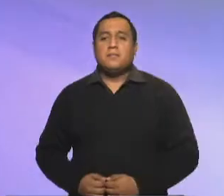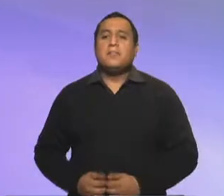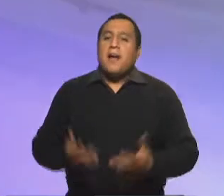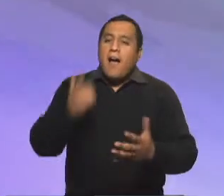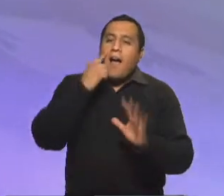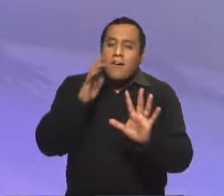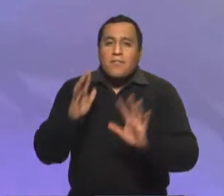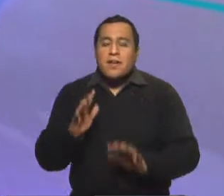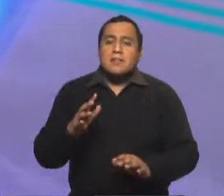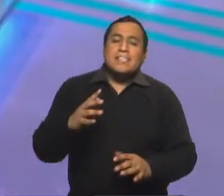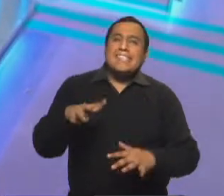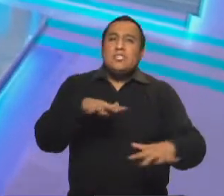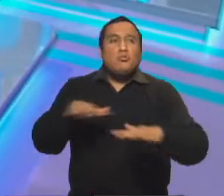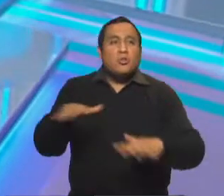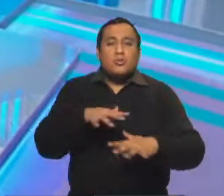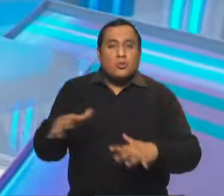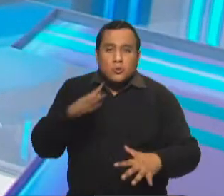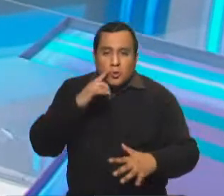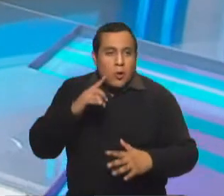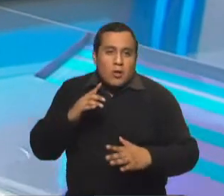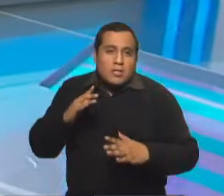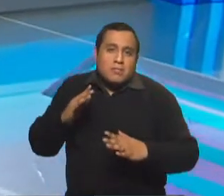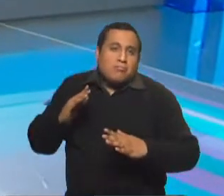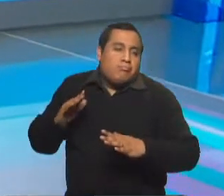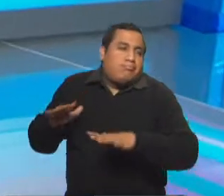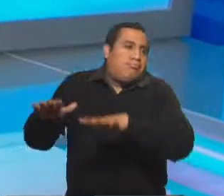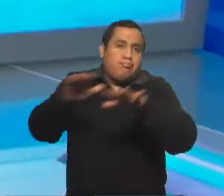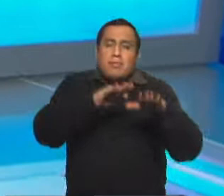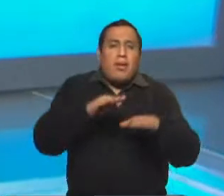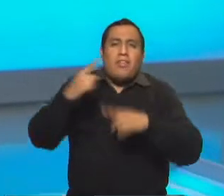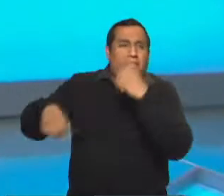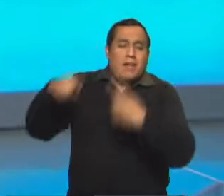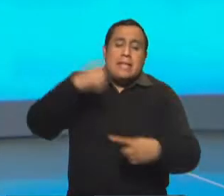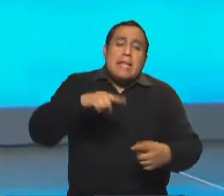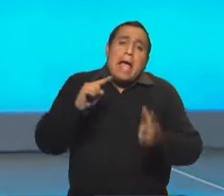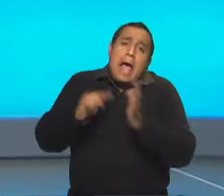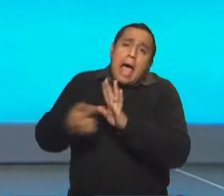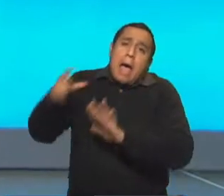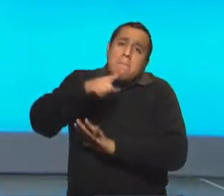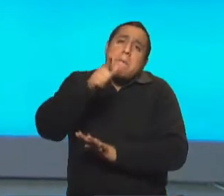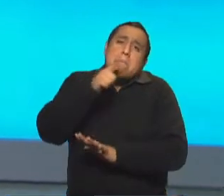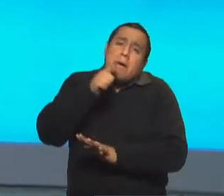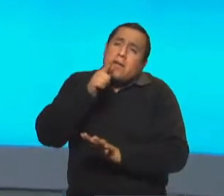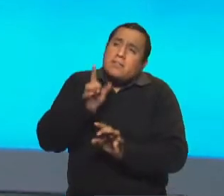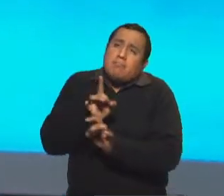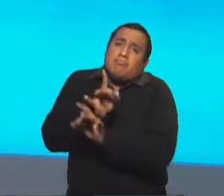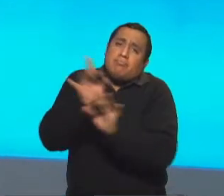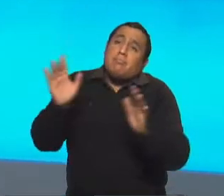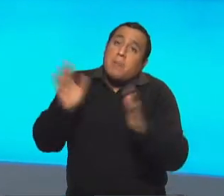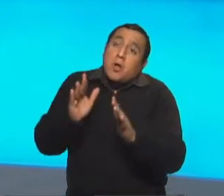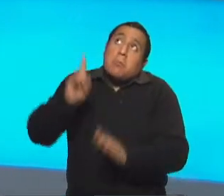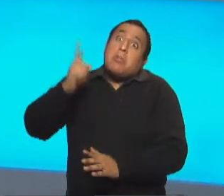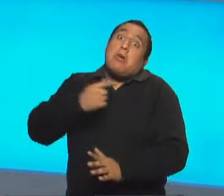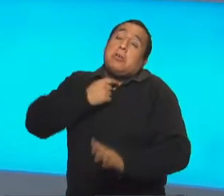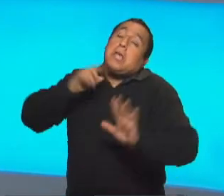Bueno, a ver, no hay una situación homogénea en la República Argentina. Hay lugares, parecería que en el AMBA empiezan a bajar los casos, Dios quiera,